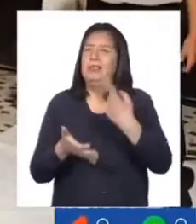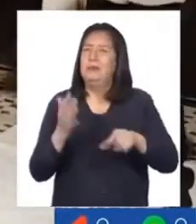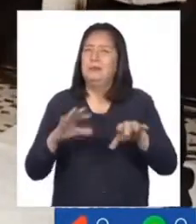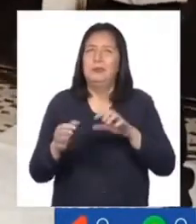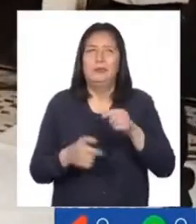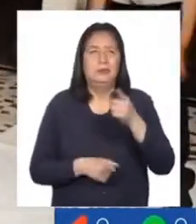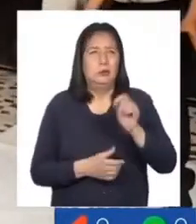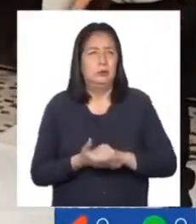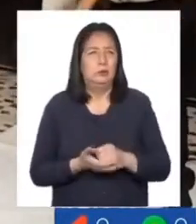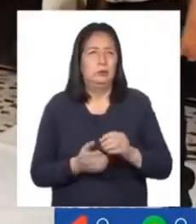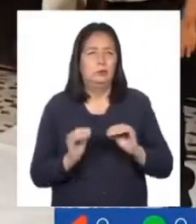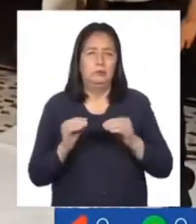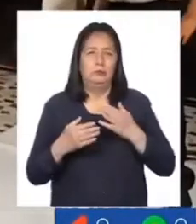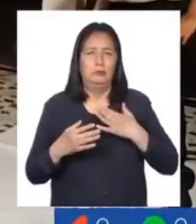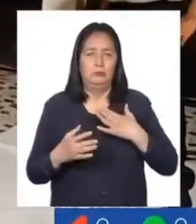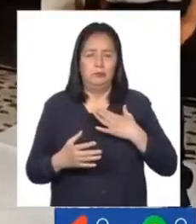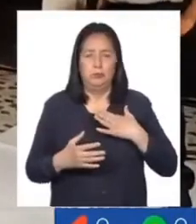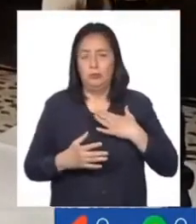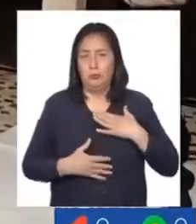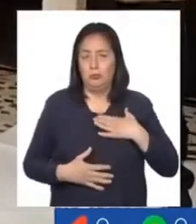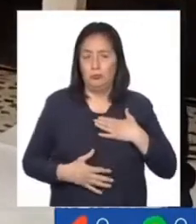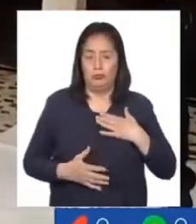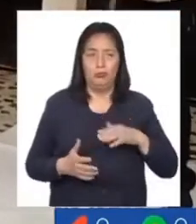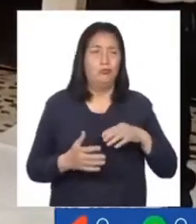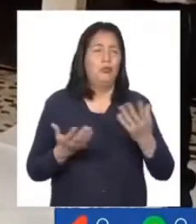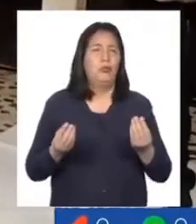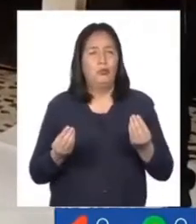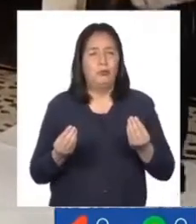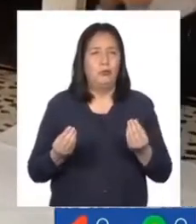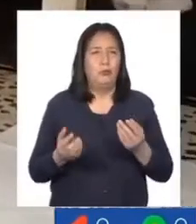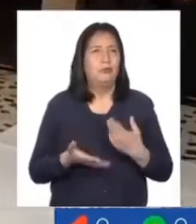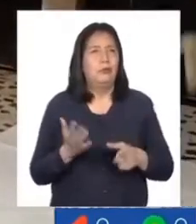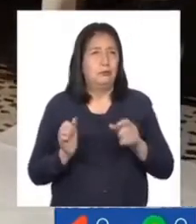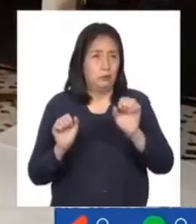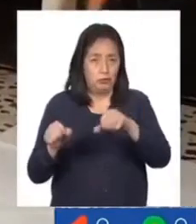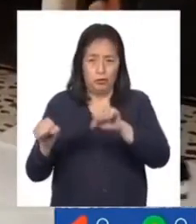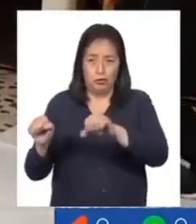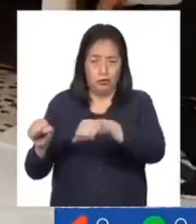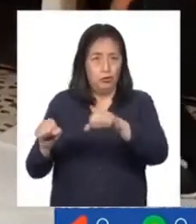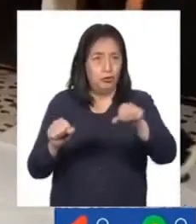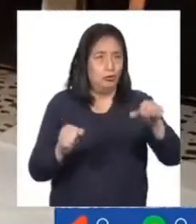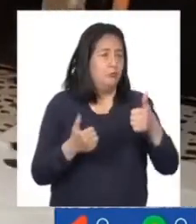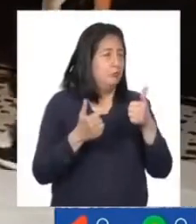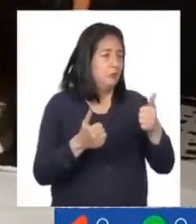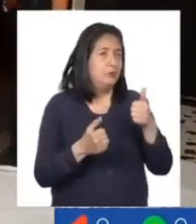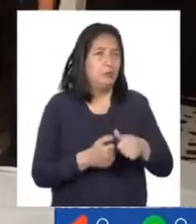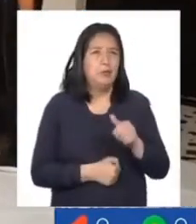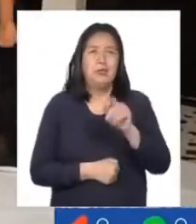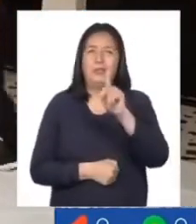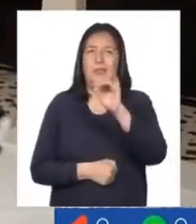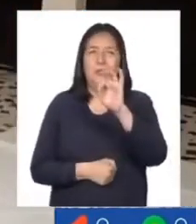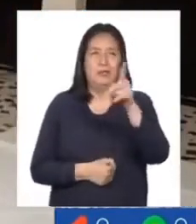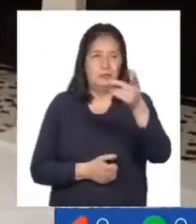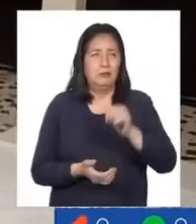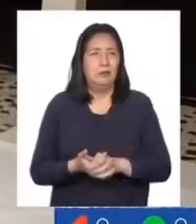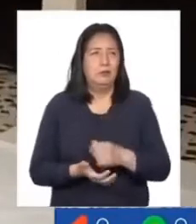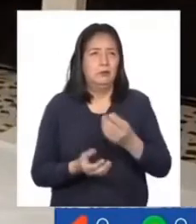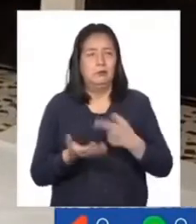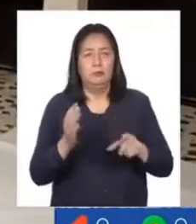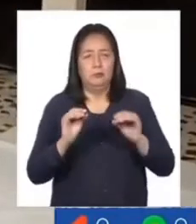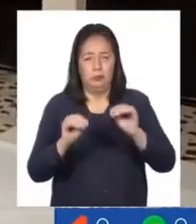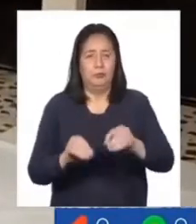es adoptar una posición que más cómodo se nos haga. ¿Estamos? ¡Estamos! ¡Excelente! A ver, Kiara, inicia con una